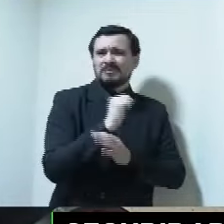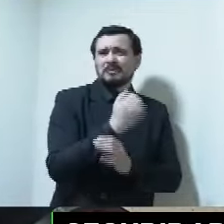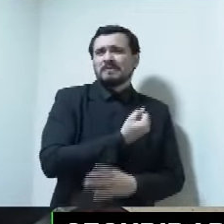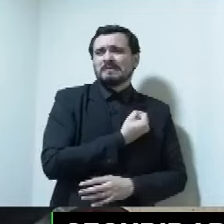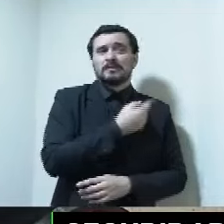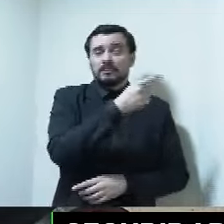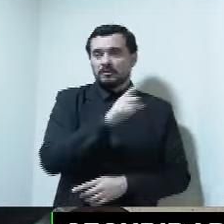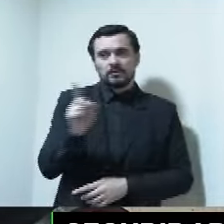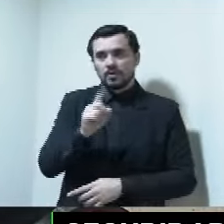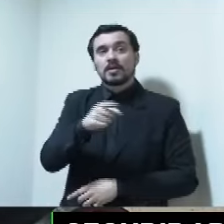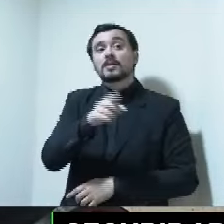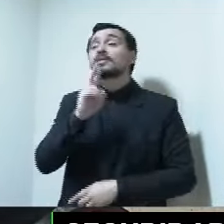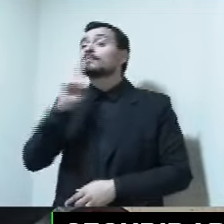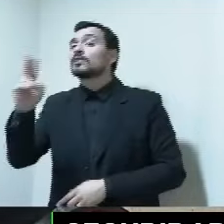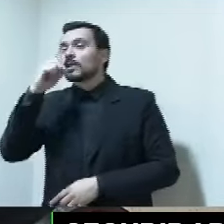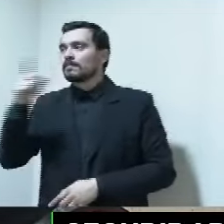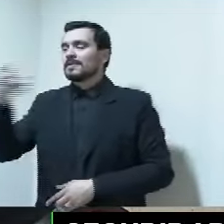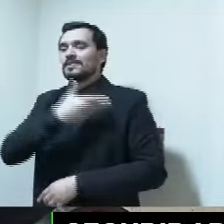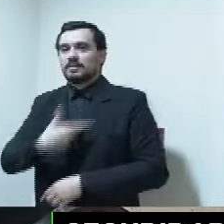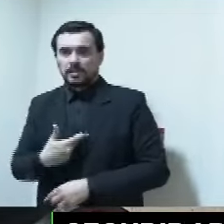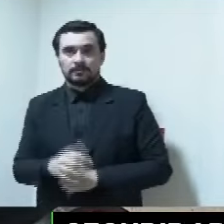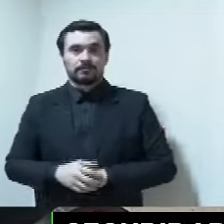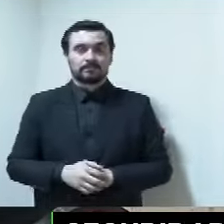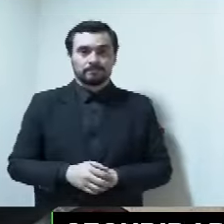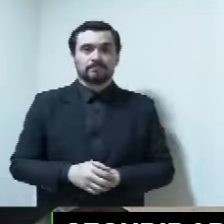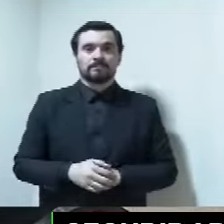Hoy responden a los organismos del Estado.